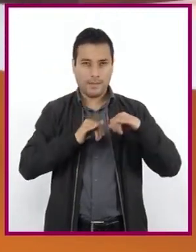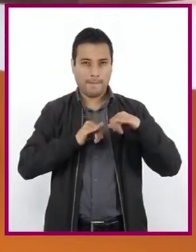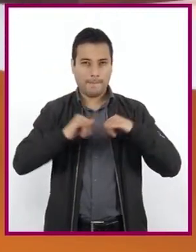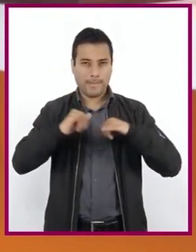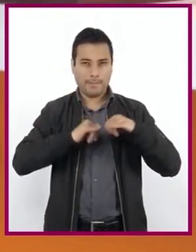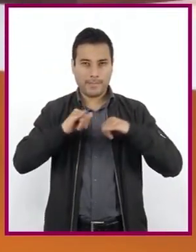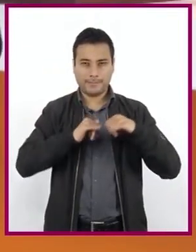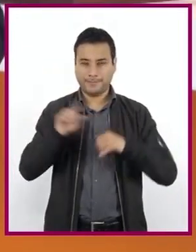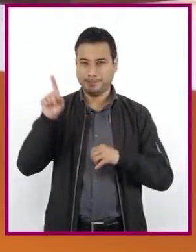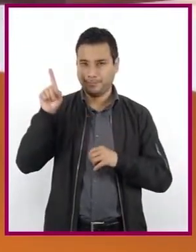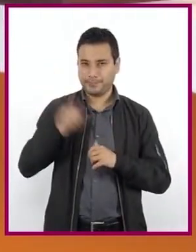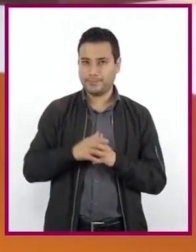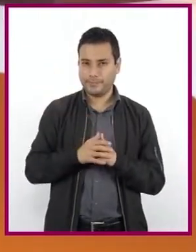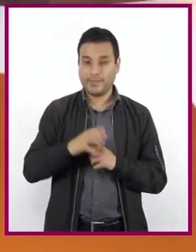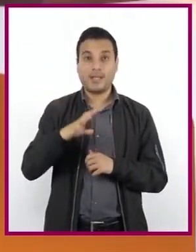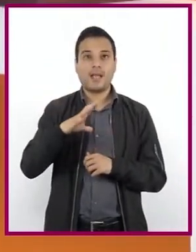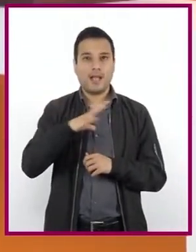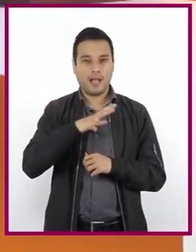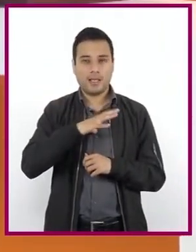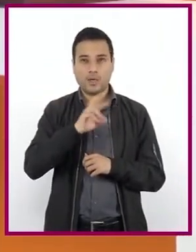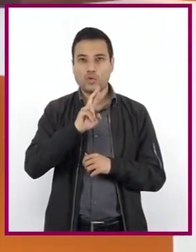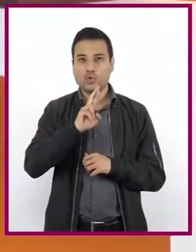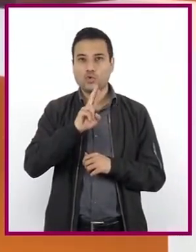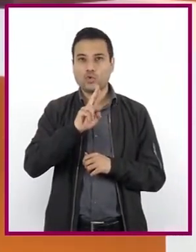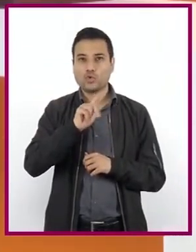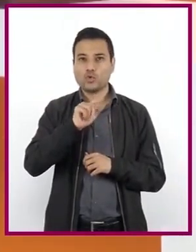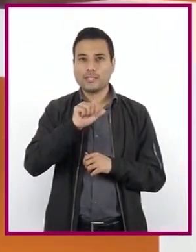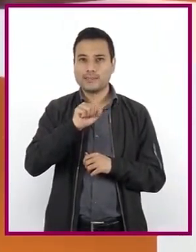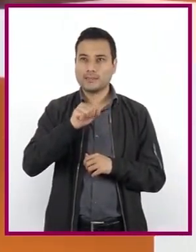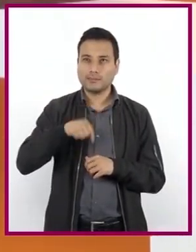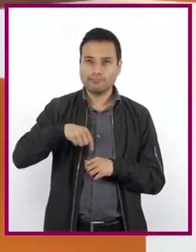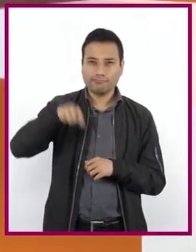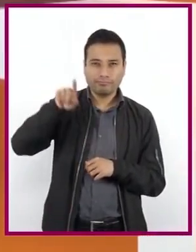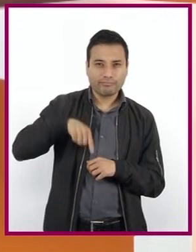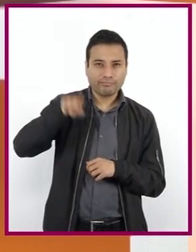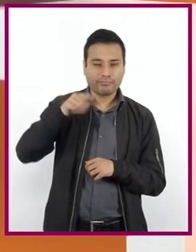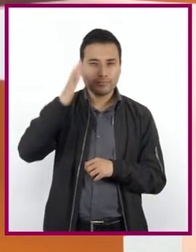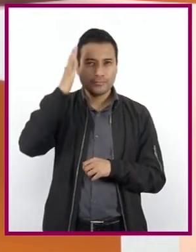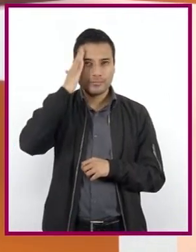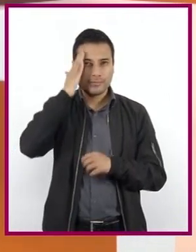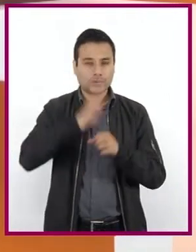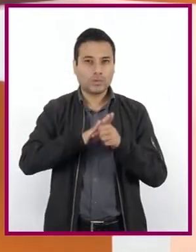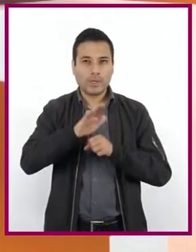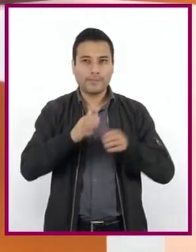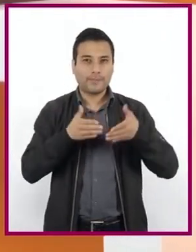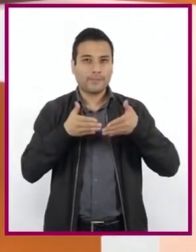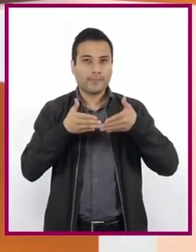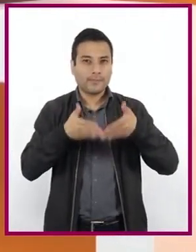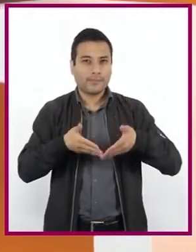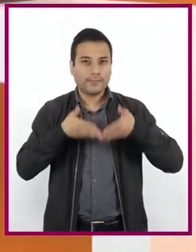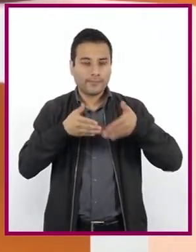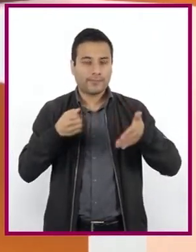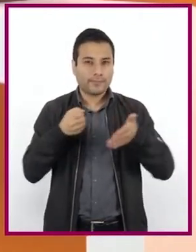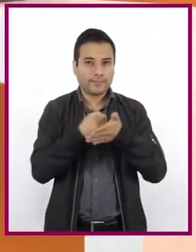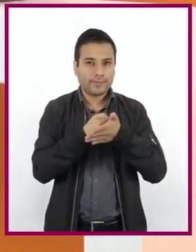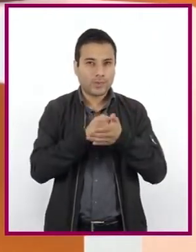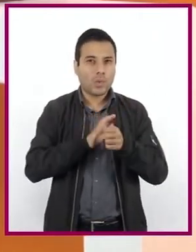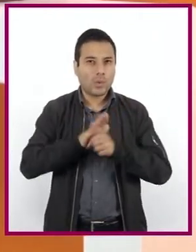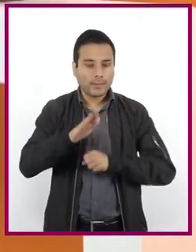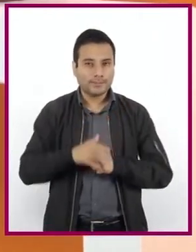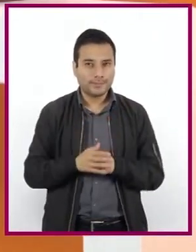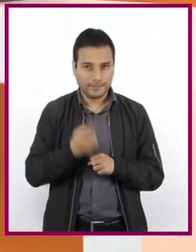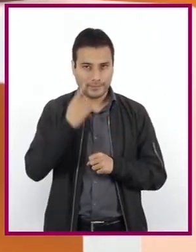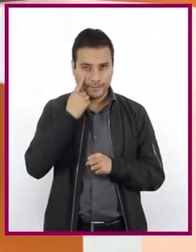identificar las rutas comerciales marítimas y los principales puertos de Nueva España,